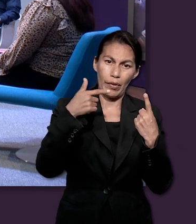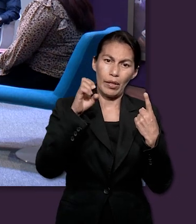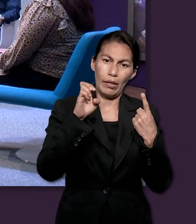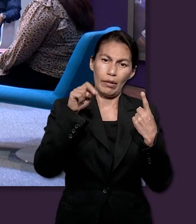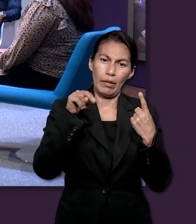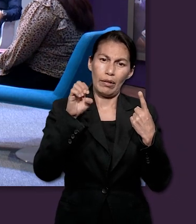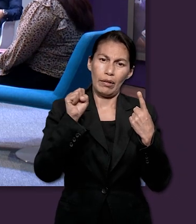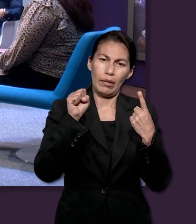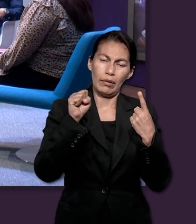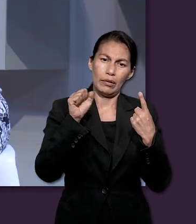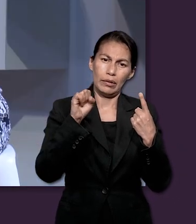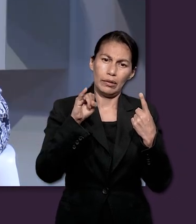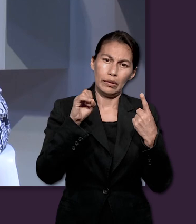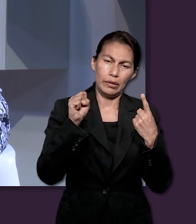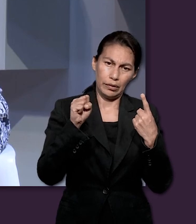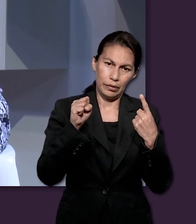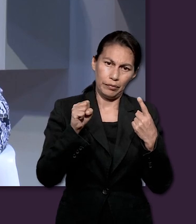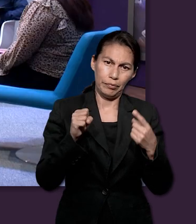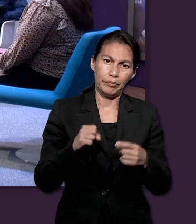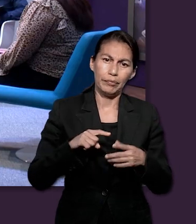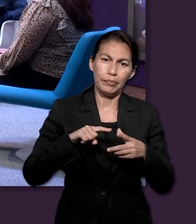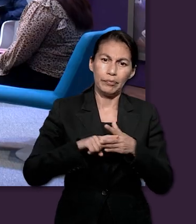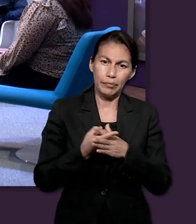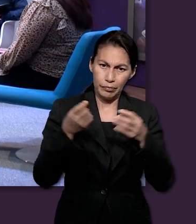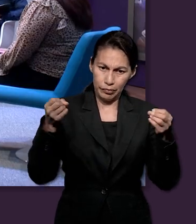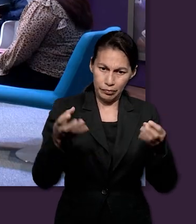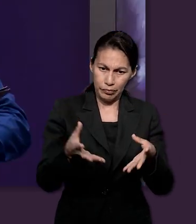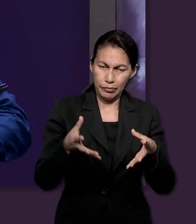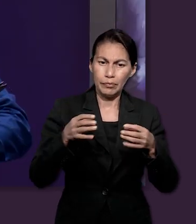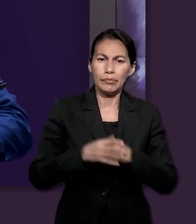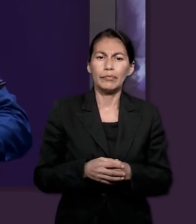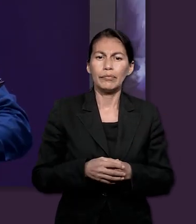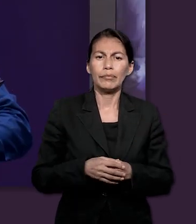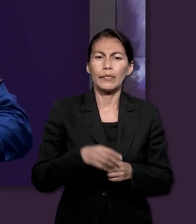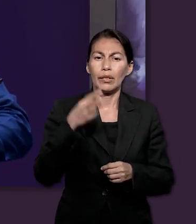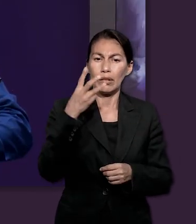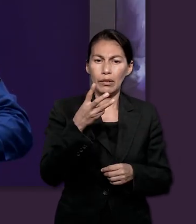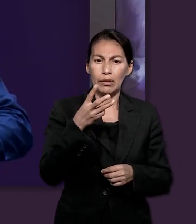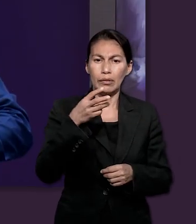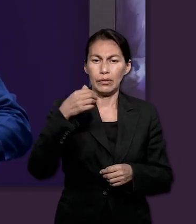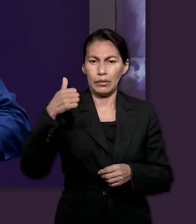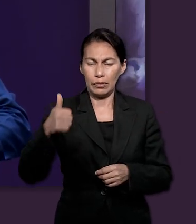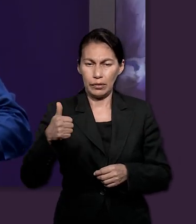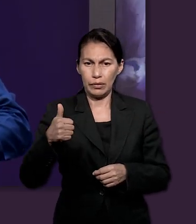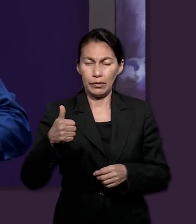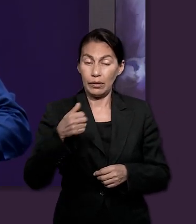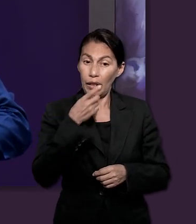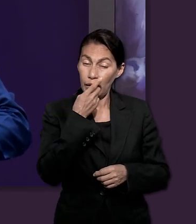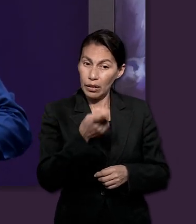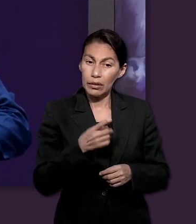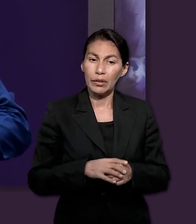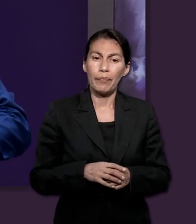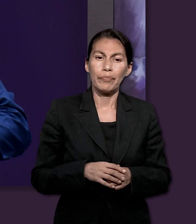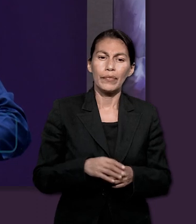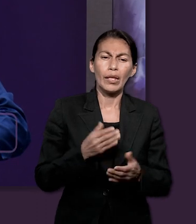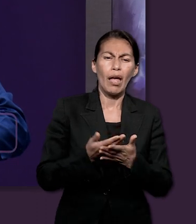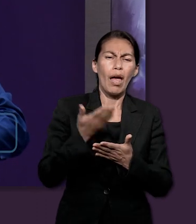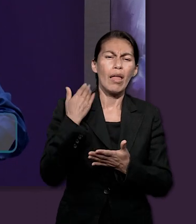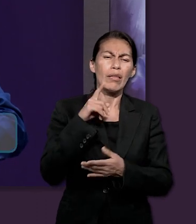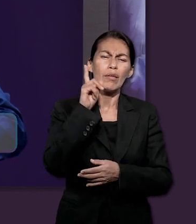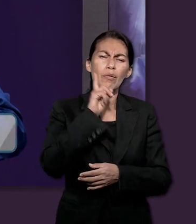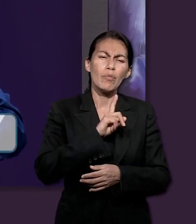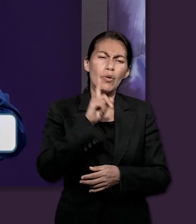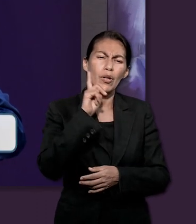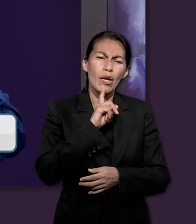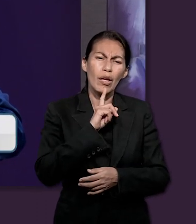en Génesis. Jaime, ¿me podrías ayudar a leerlo, por favor? Sí, Génesis 3:6 dice, cuando la